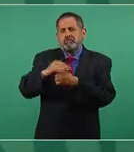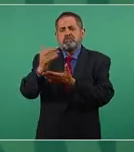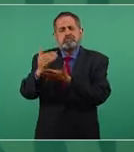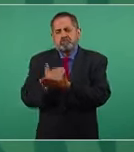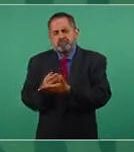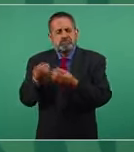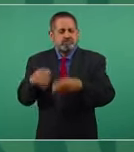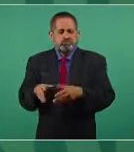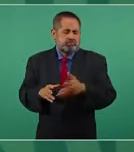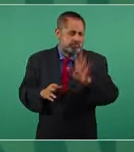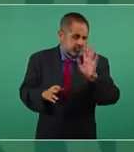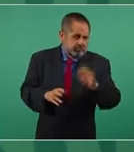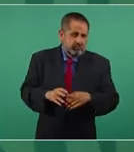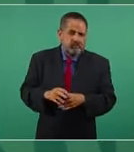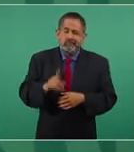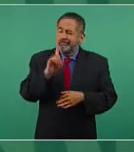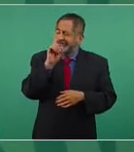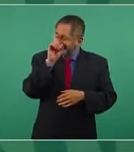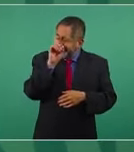principal